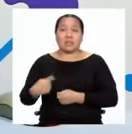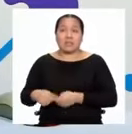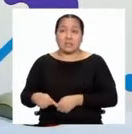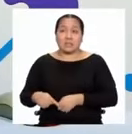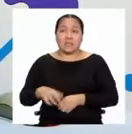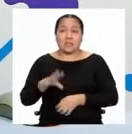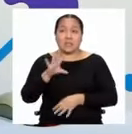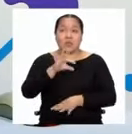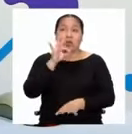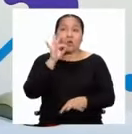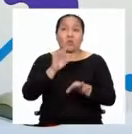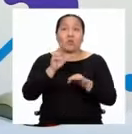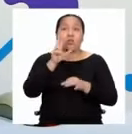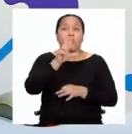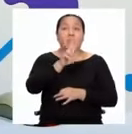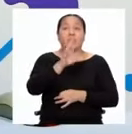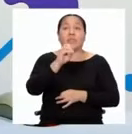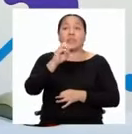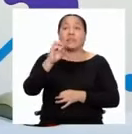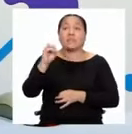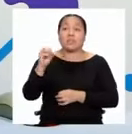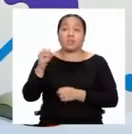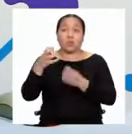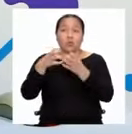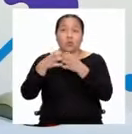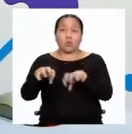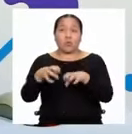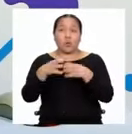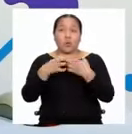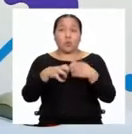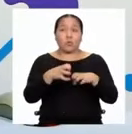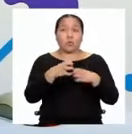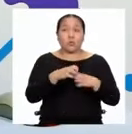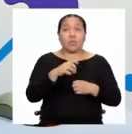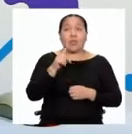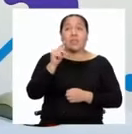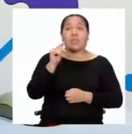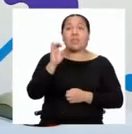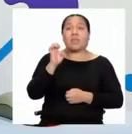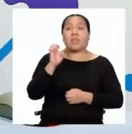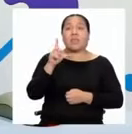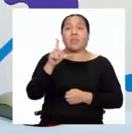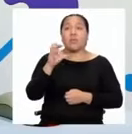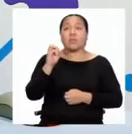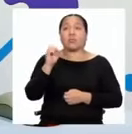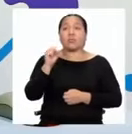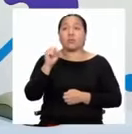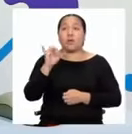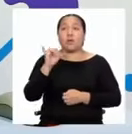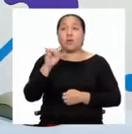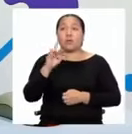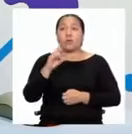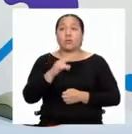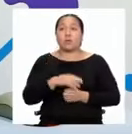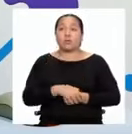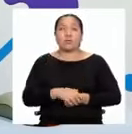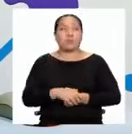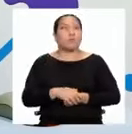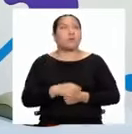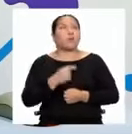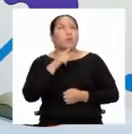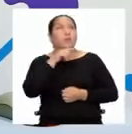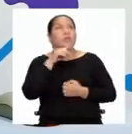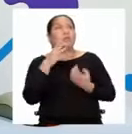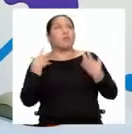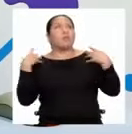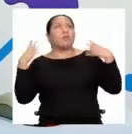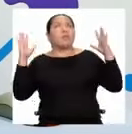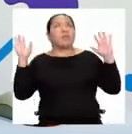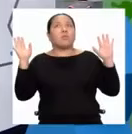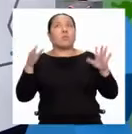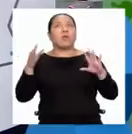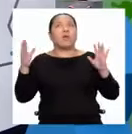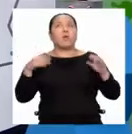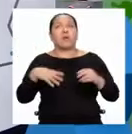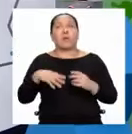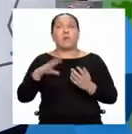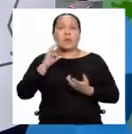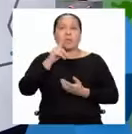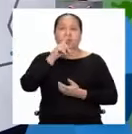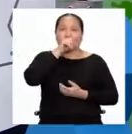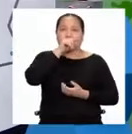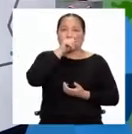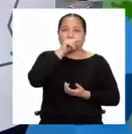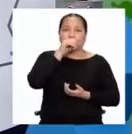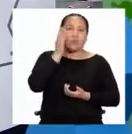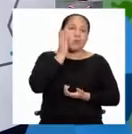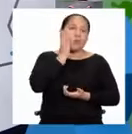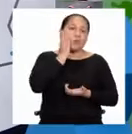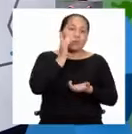encontraron 300 huevos y fósiles de pterosaurios en buen estado. ¡Diego! ¡Es un ave! Como una gallina. Sí,